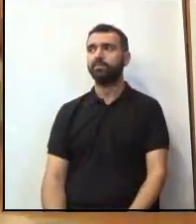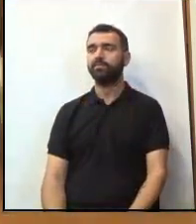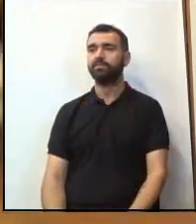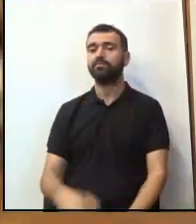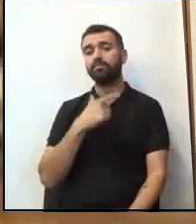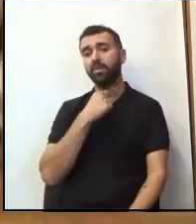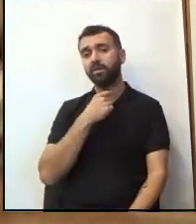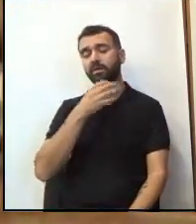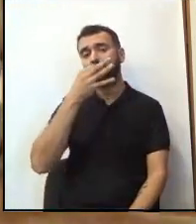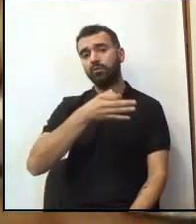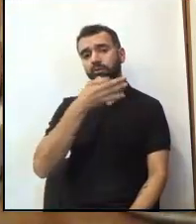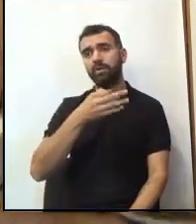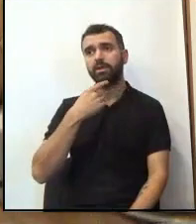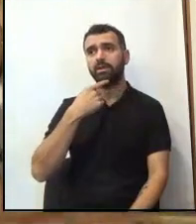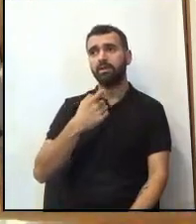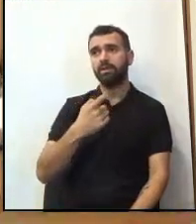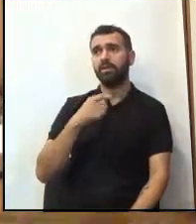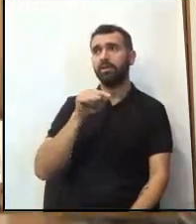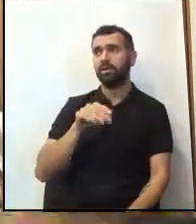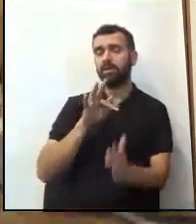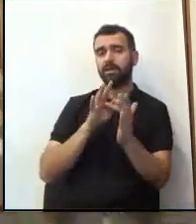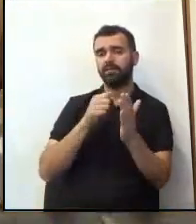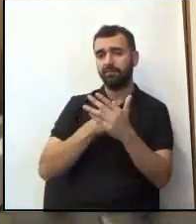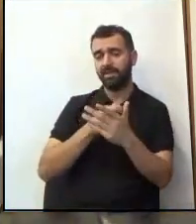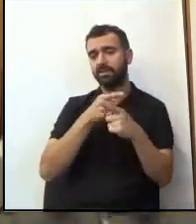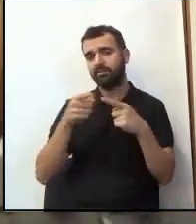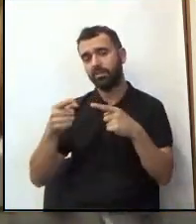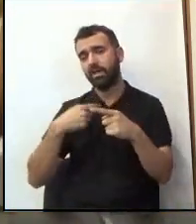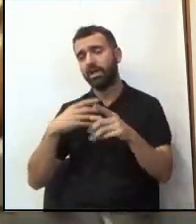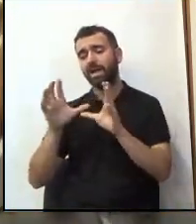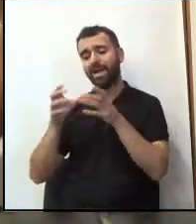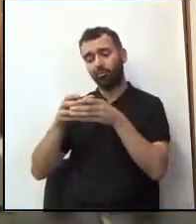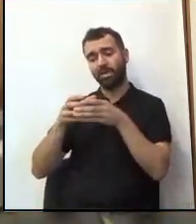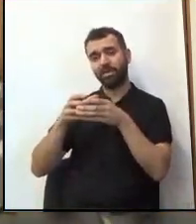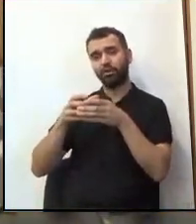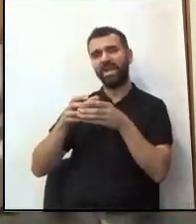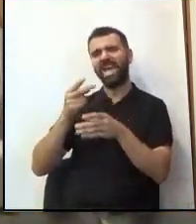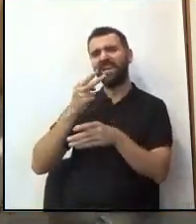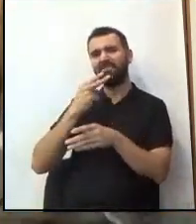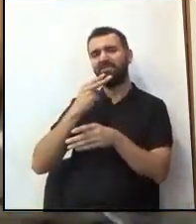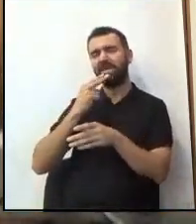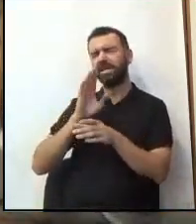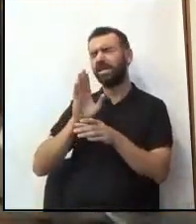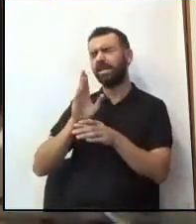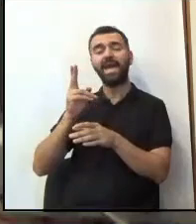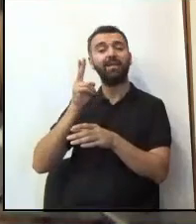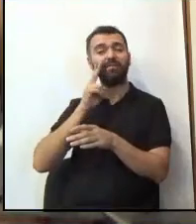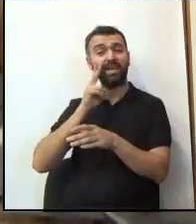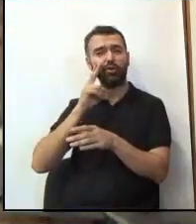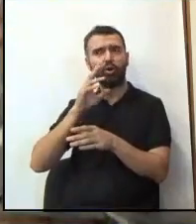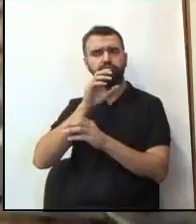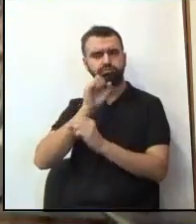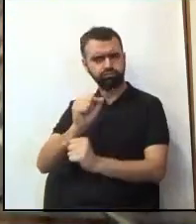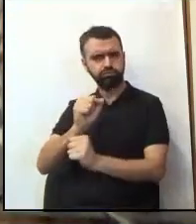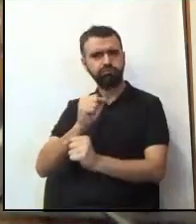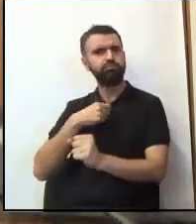Quería contarles que este fin de semana la agrupación El Vino Resiste, que es una agrupación que